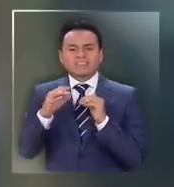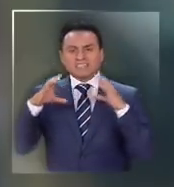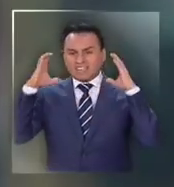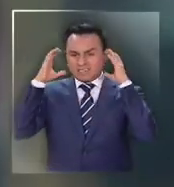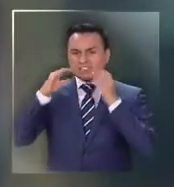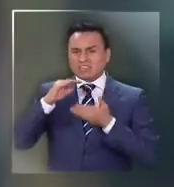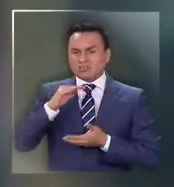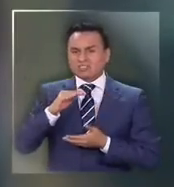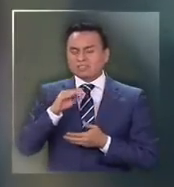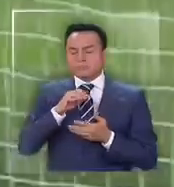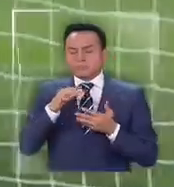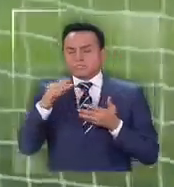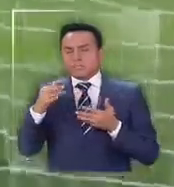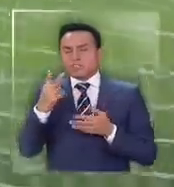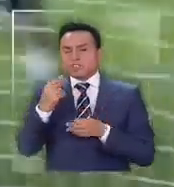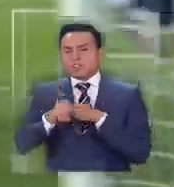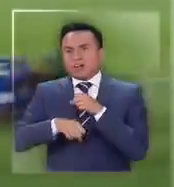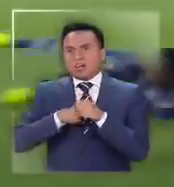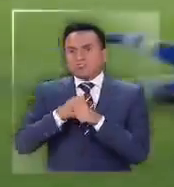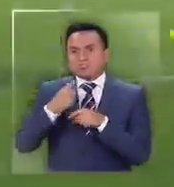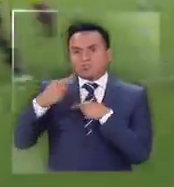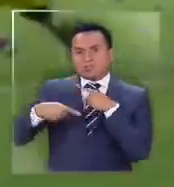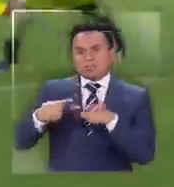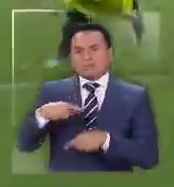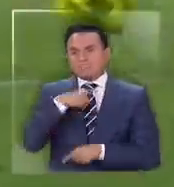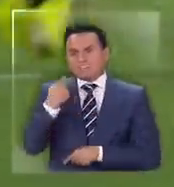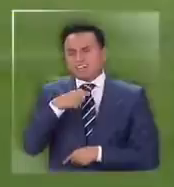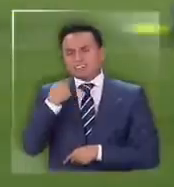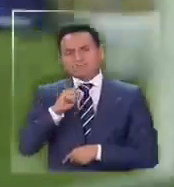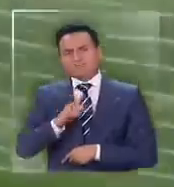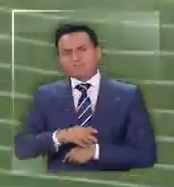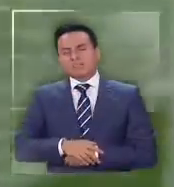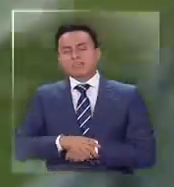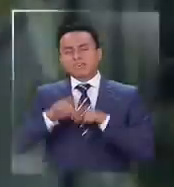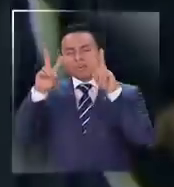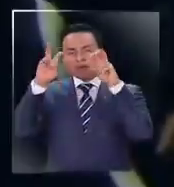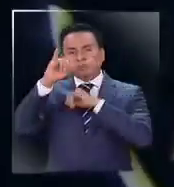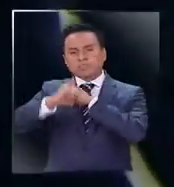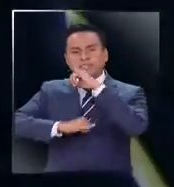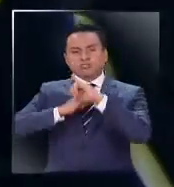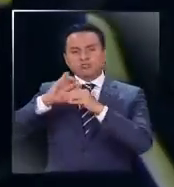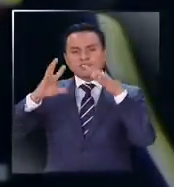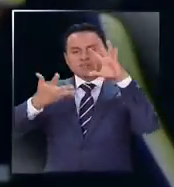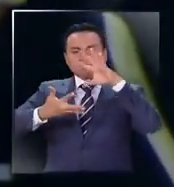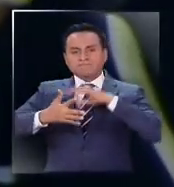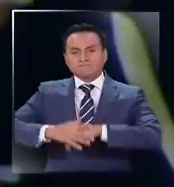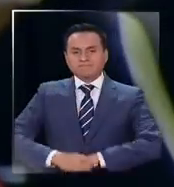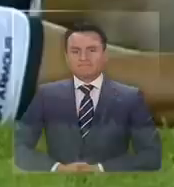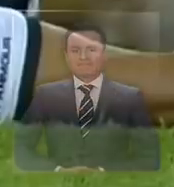Libertadores para así no extender a 12 años la historia de fracasos en el ámbito internacional.